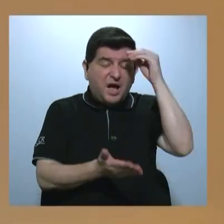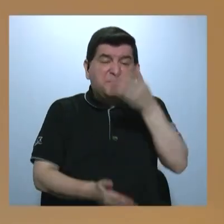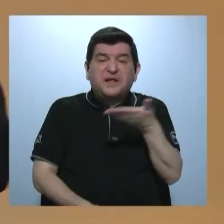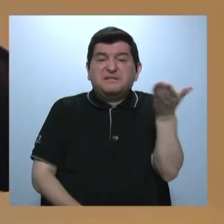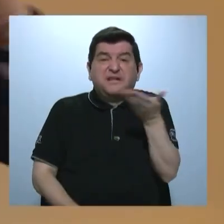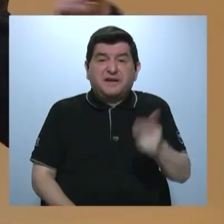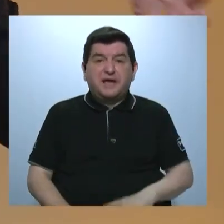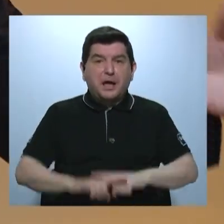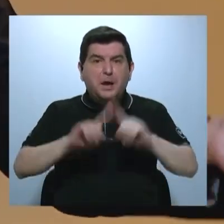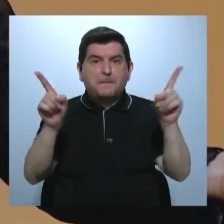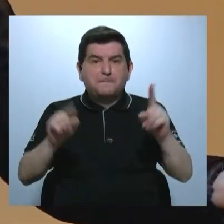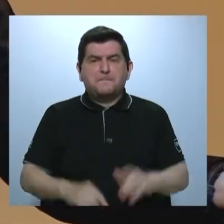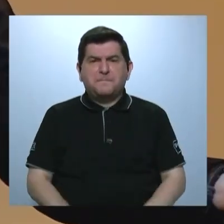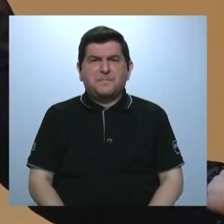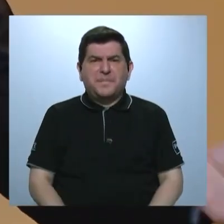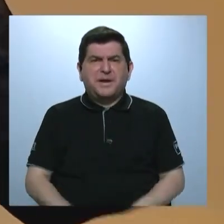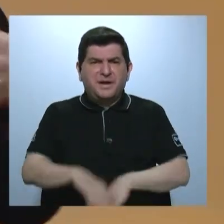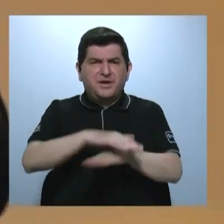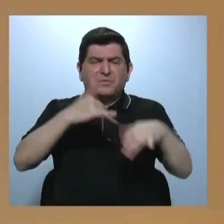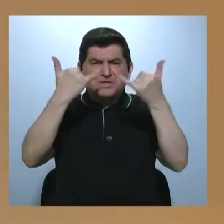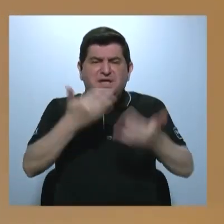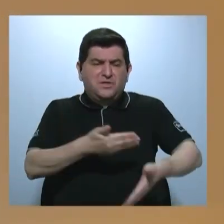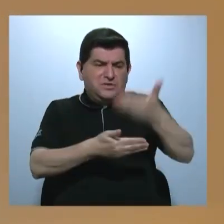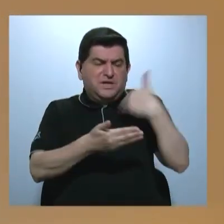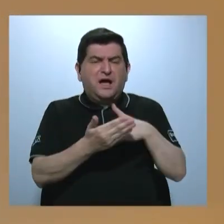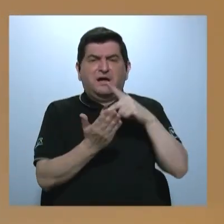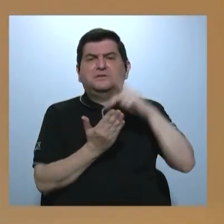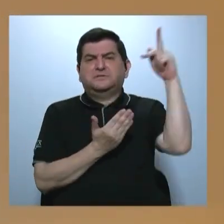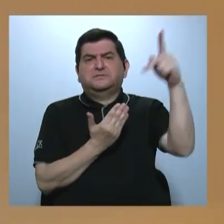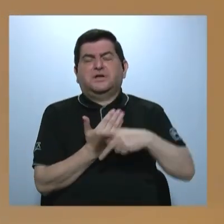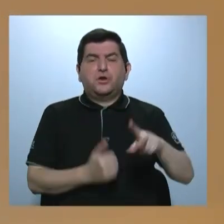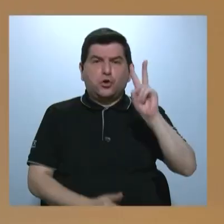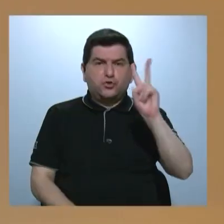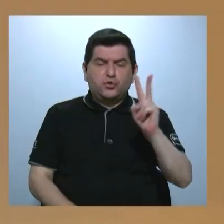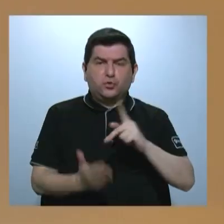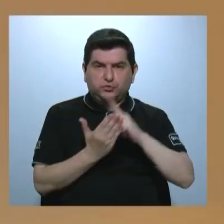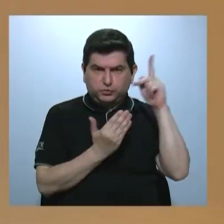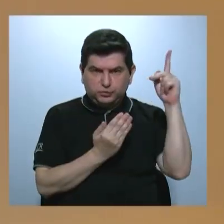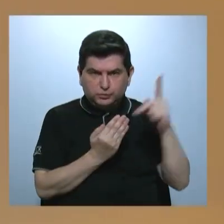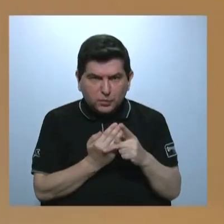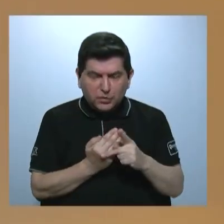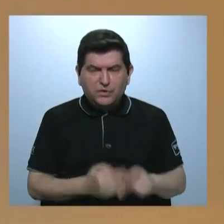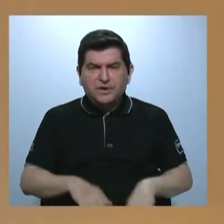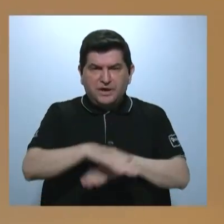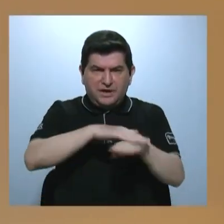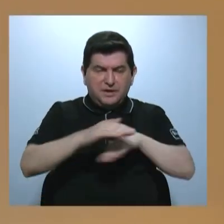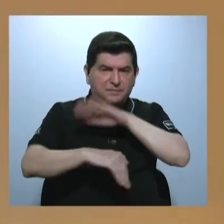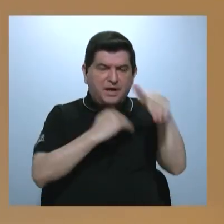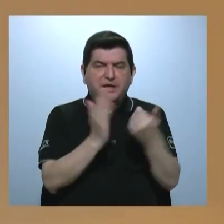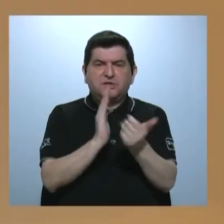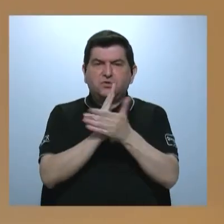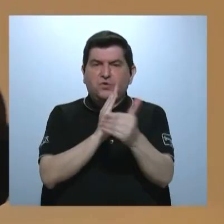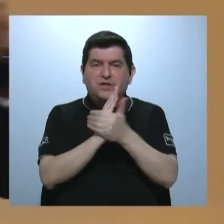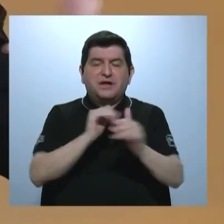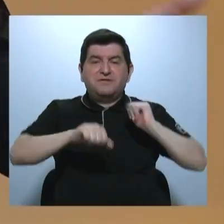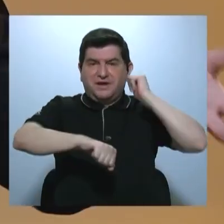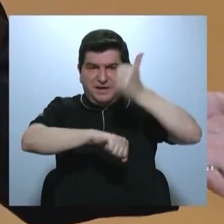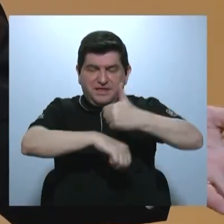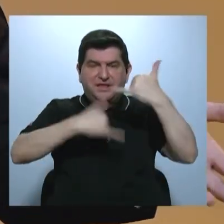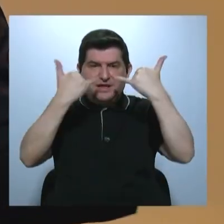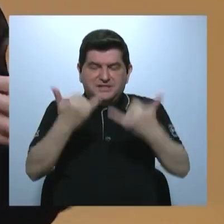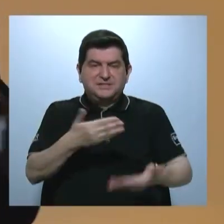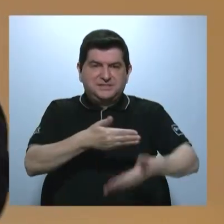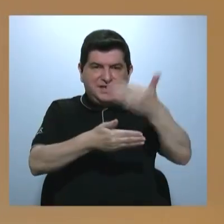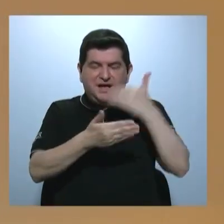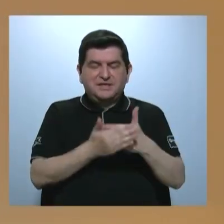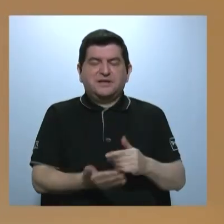en las aulas, pero se basan mucho en lo que ya tenía el programa anterior. 2, el programa se está basando en toda la capacidad instalada que ya había dejado el